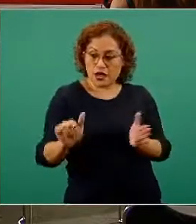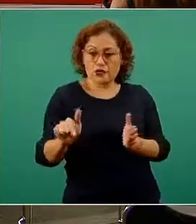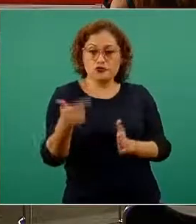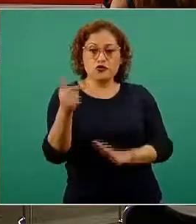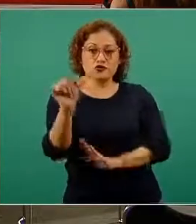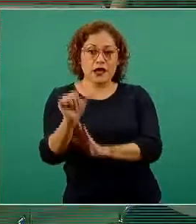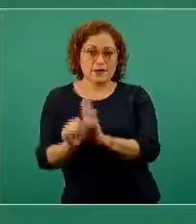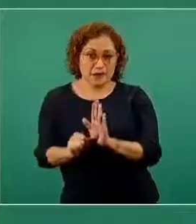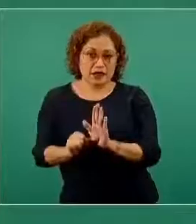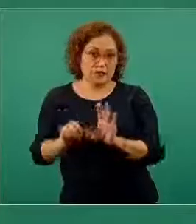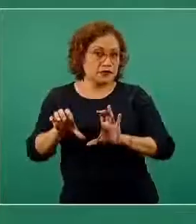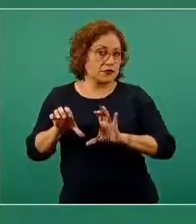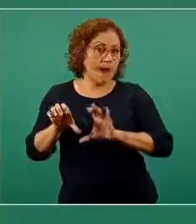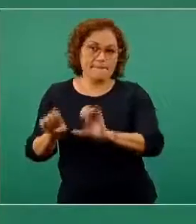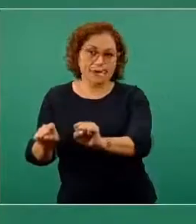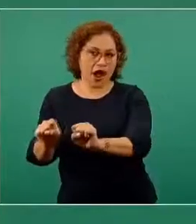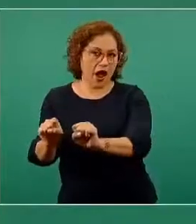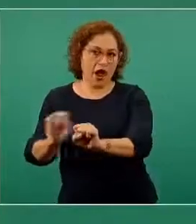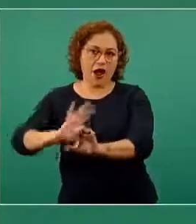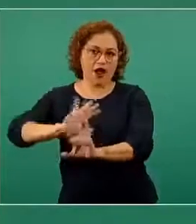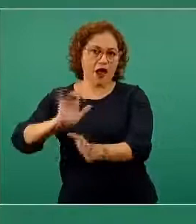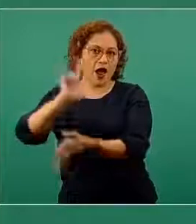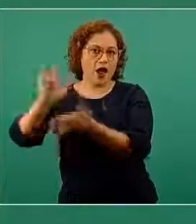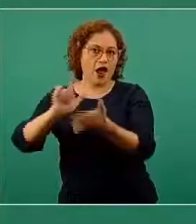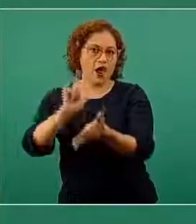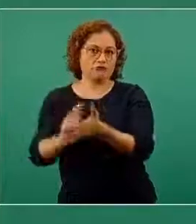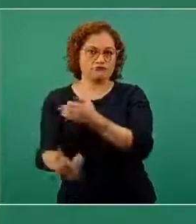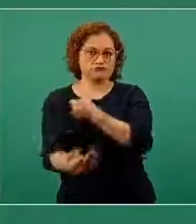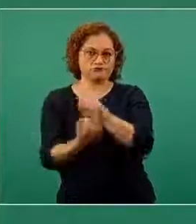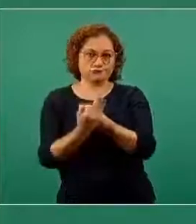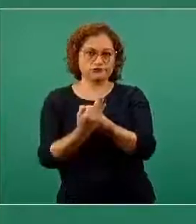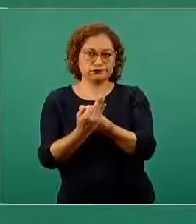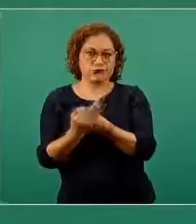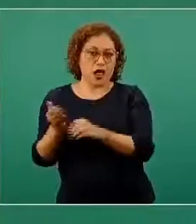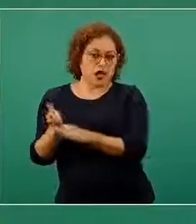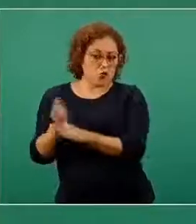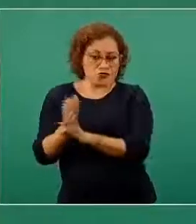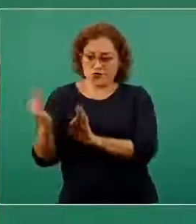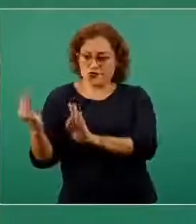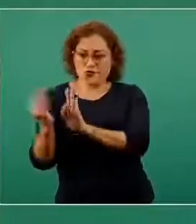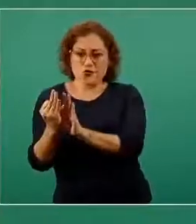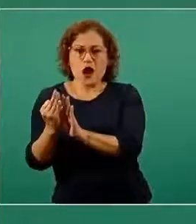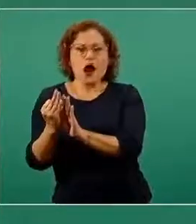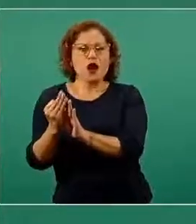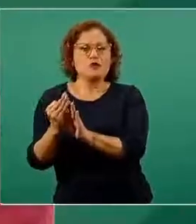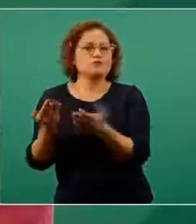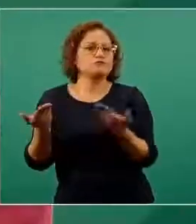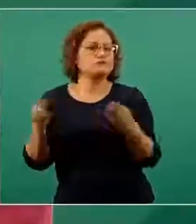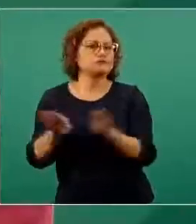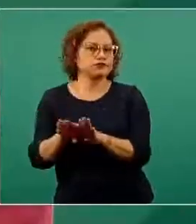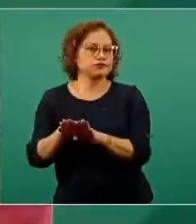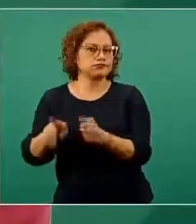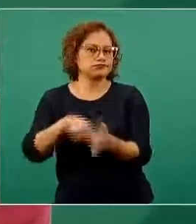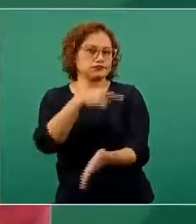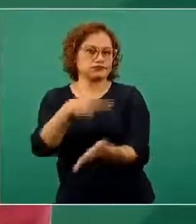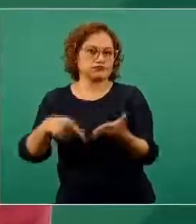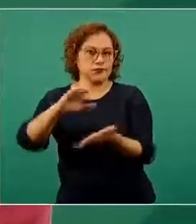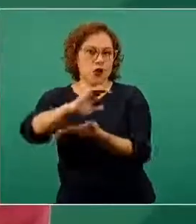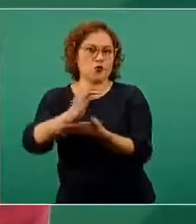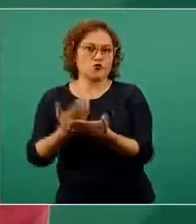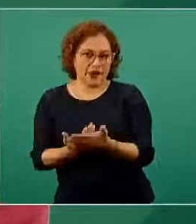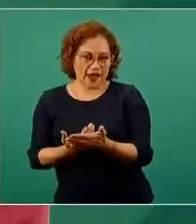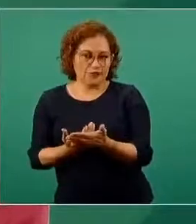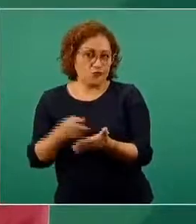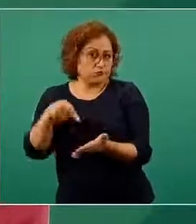todos los garantías o prestaciones, se les suspende el contrato. Es decir, de hecho no se conceden contratos